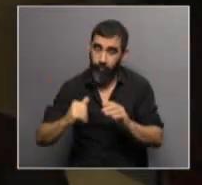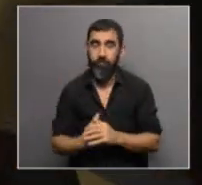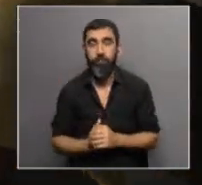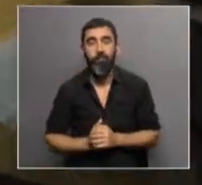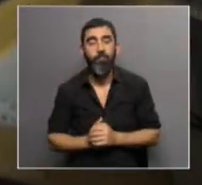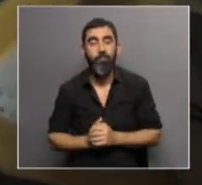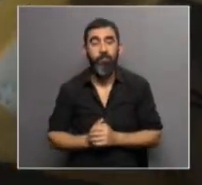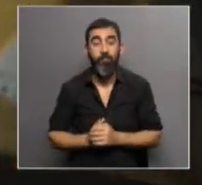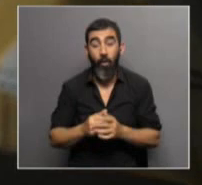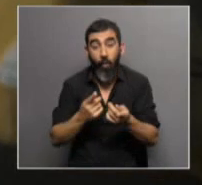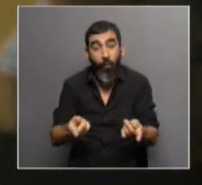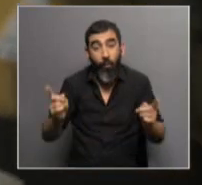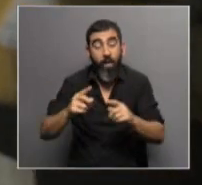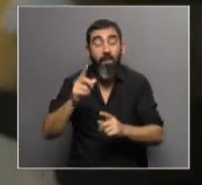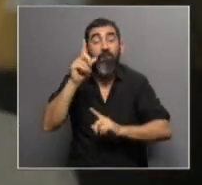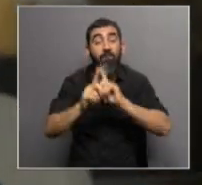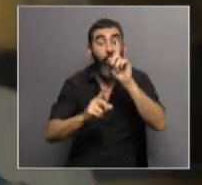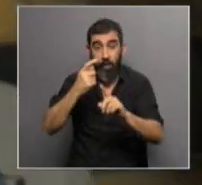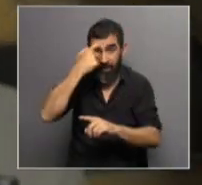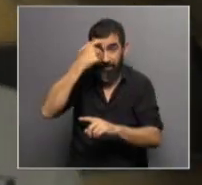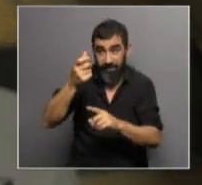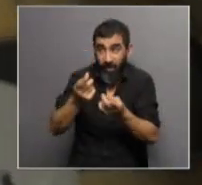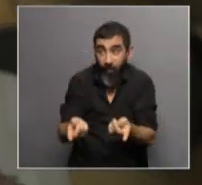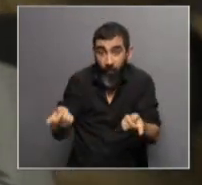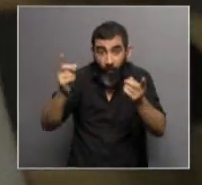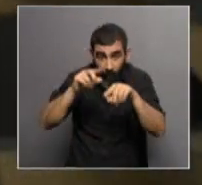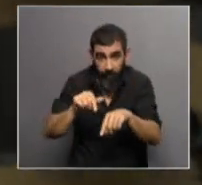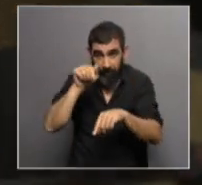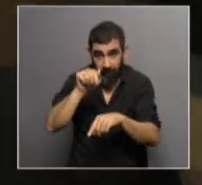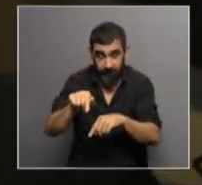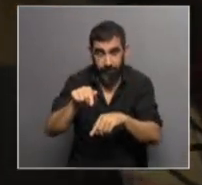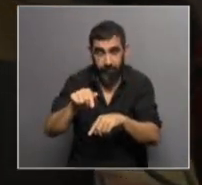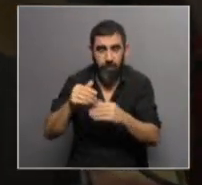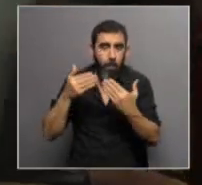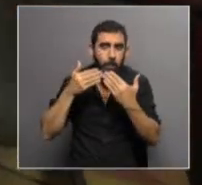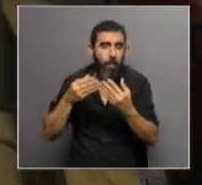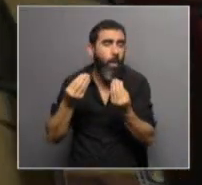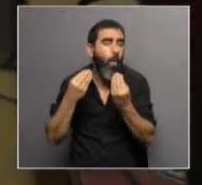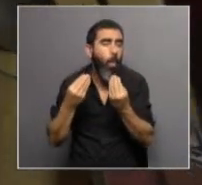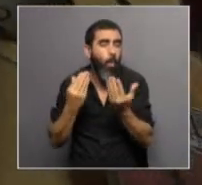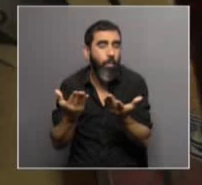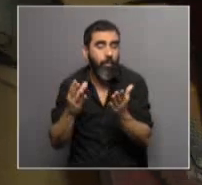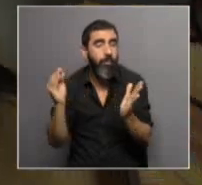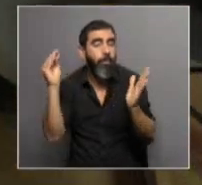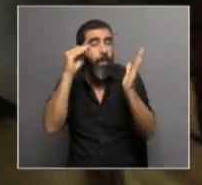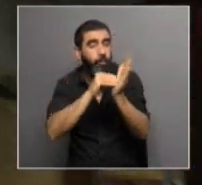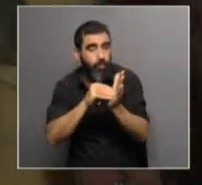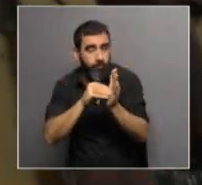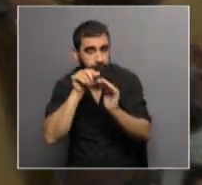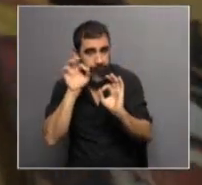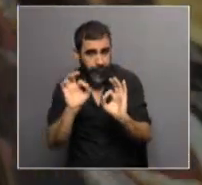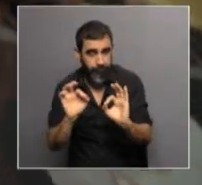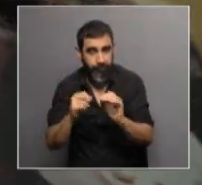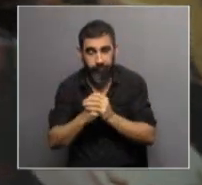cuando volví a la facultad de ciencias averigüe cómo era todo y escribir en la maestría que